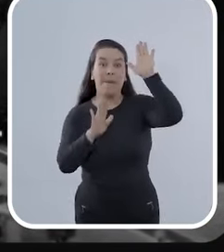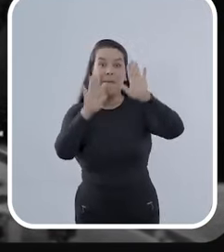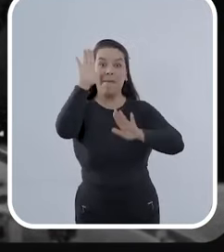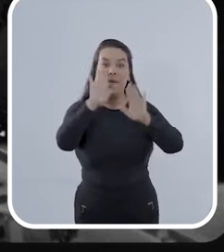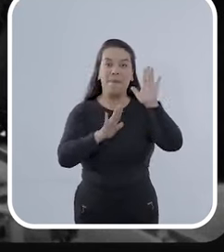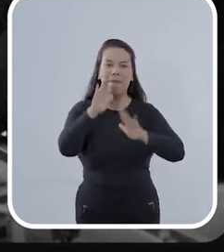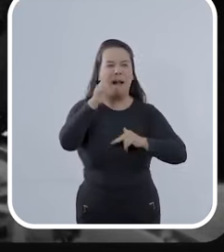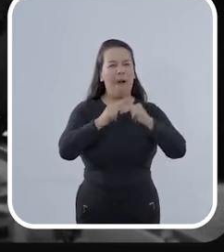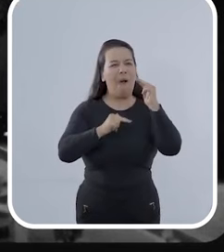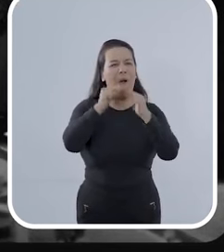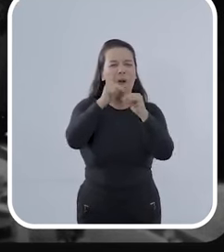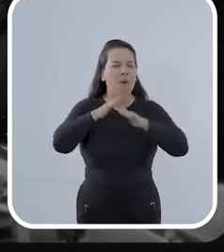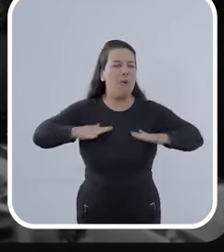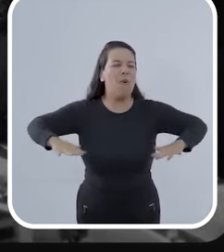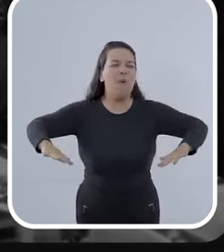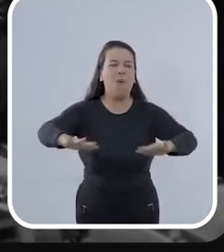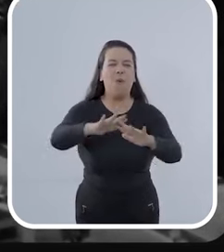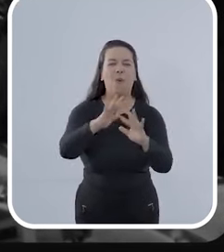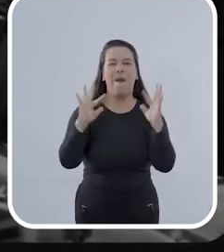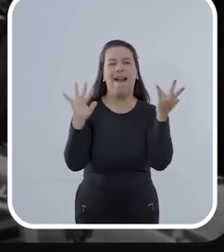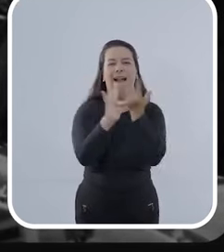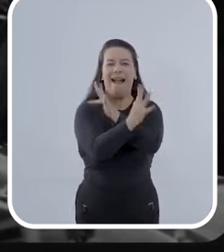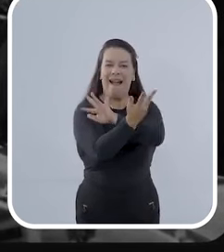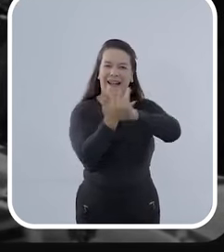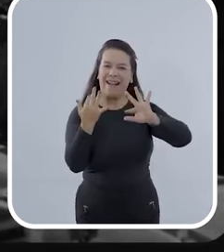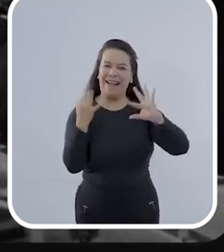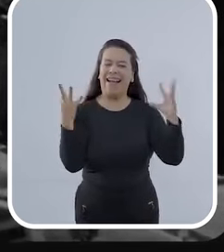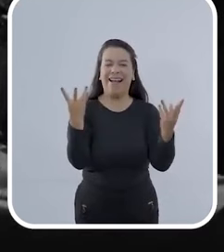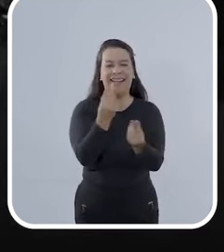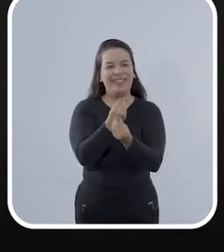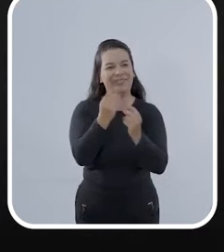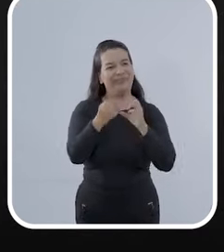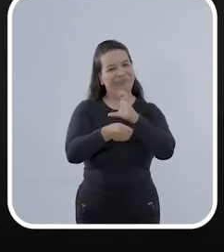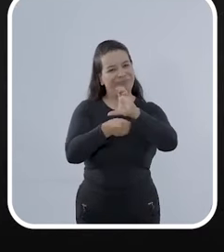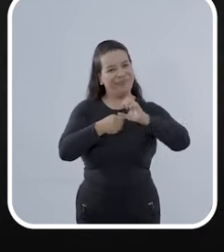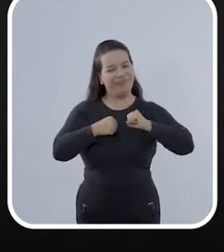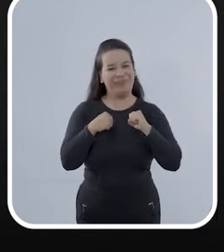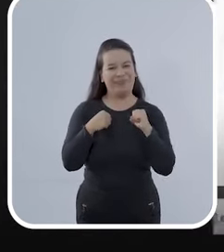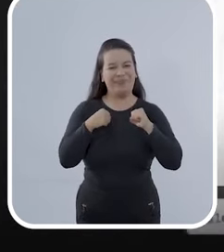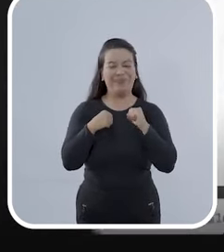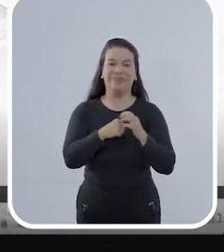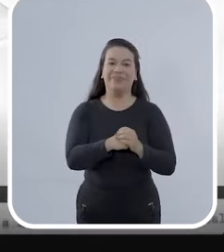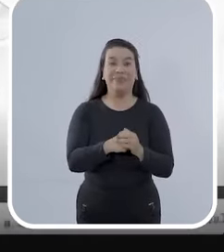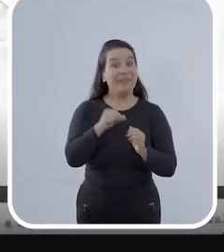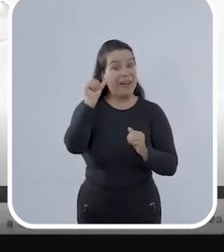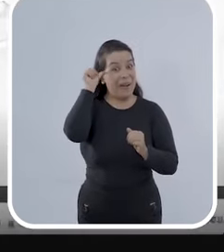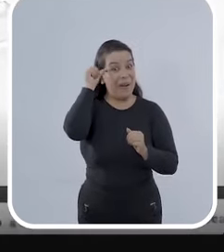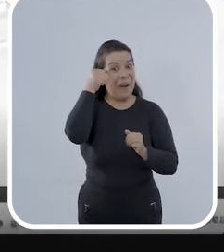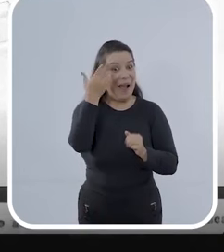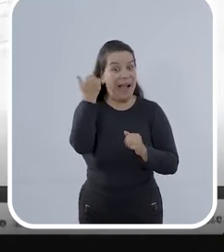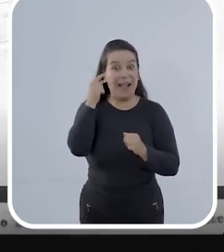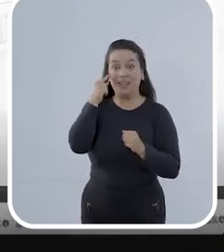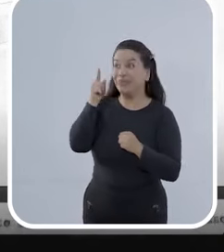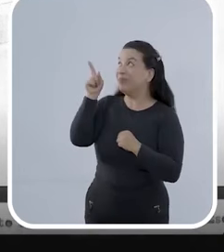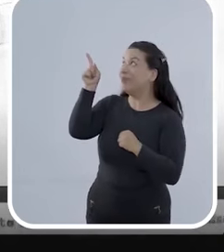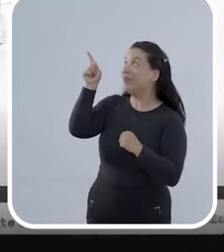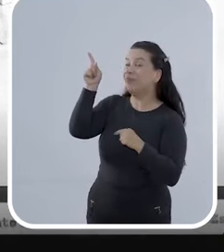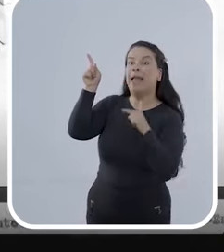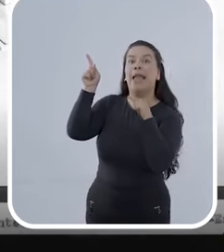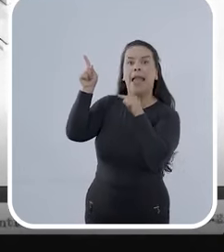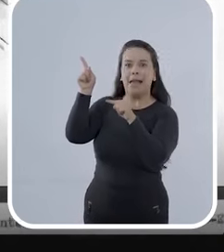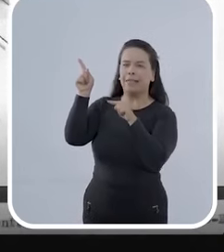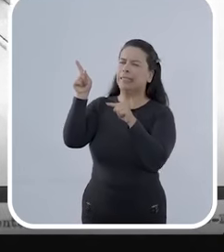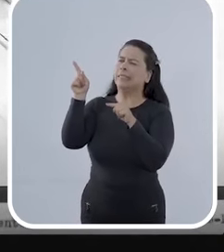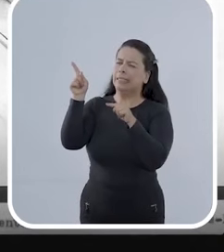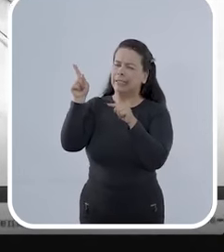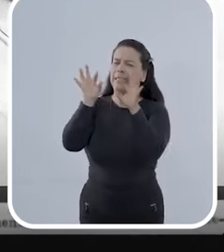En el marco de desarrollo de la primera línea del metro de Bogotá, que va más allá de ser simplemente una obra de infraestructura de transporte. El